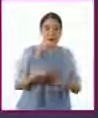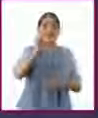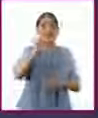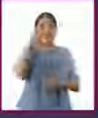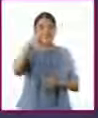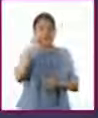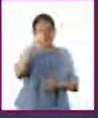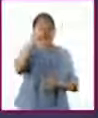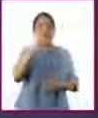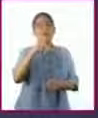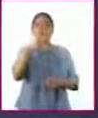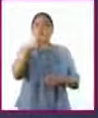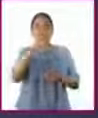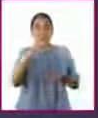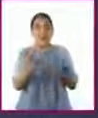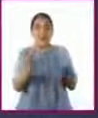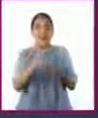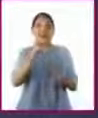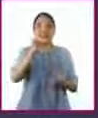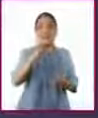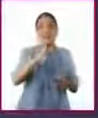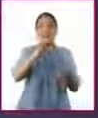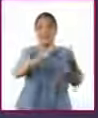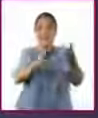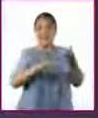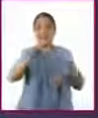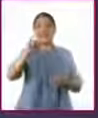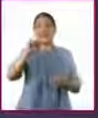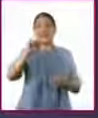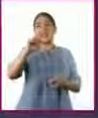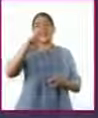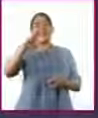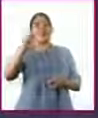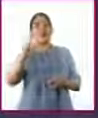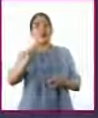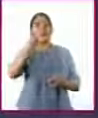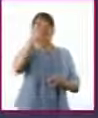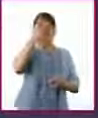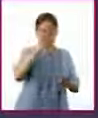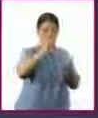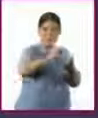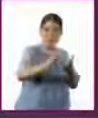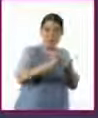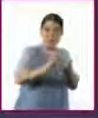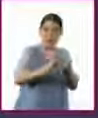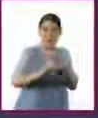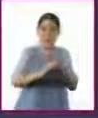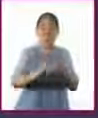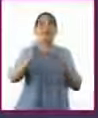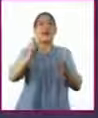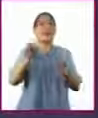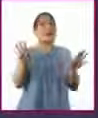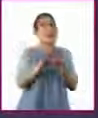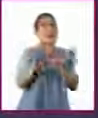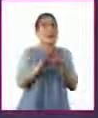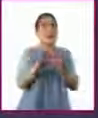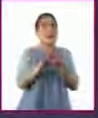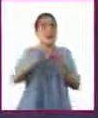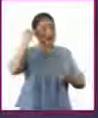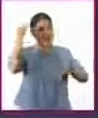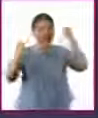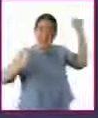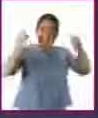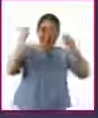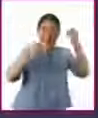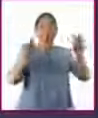propia. Y los textos literarios son eso, pues quien escribe debe usar toda su inventiva y